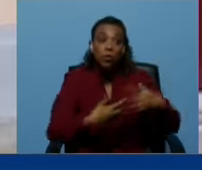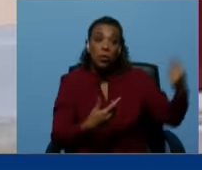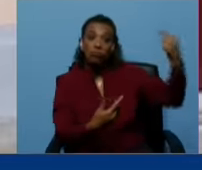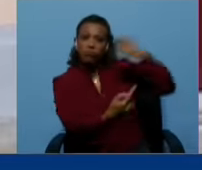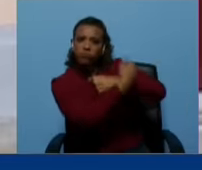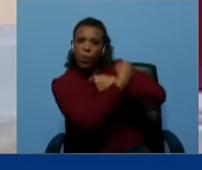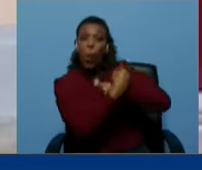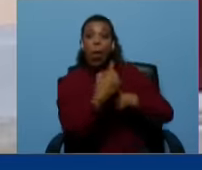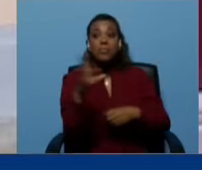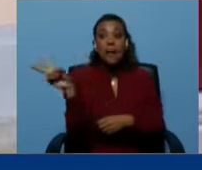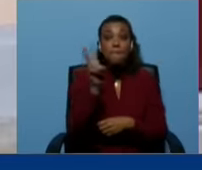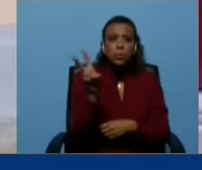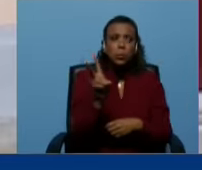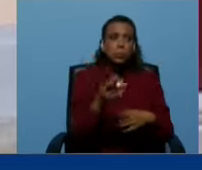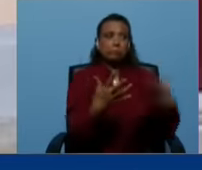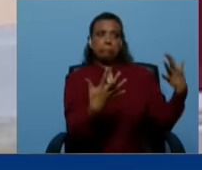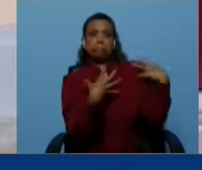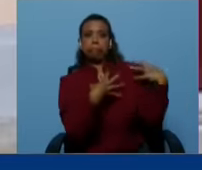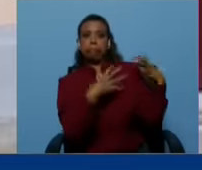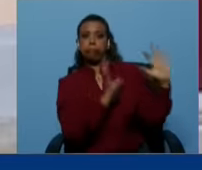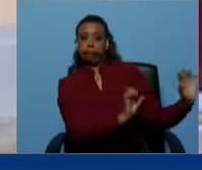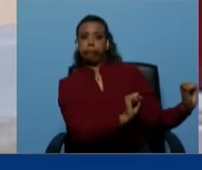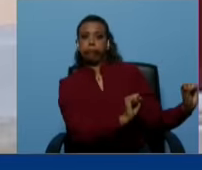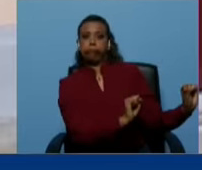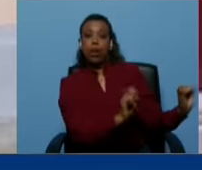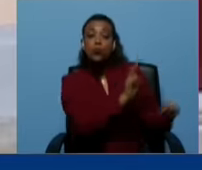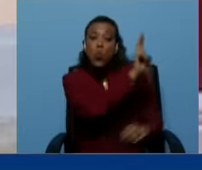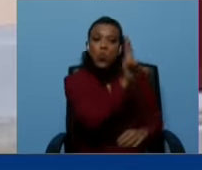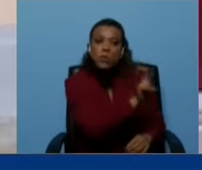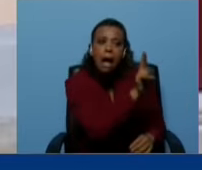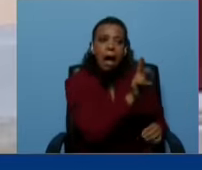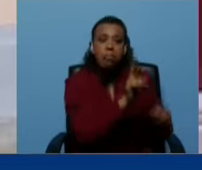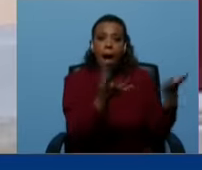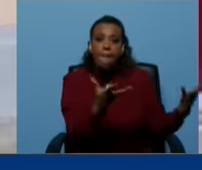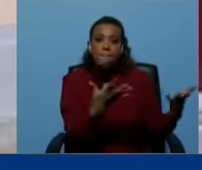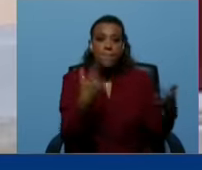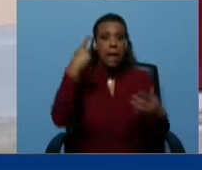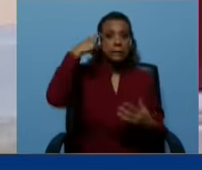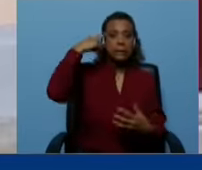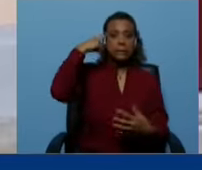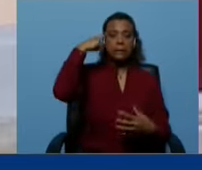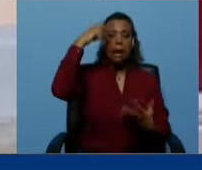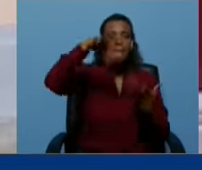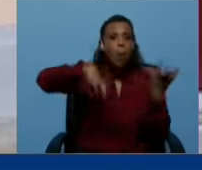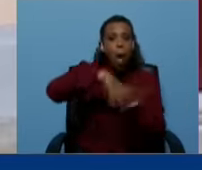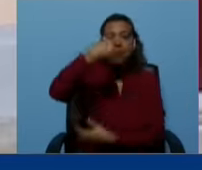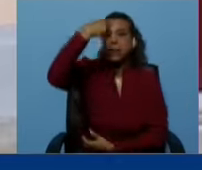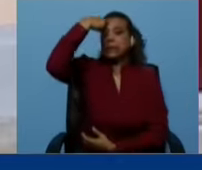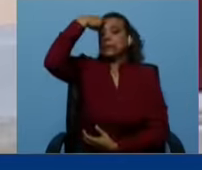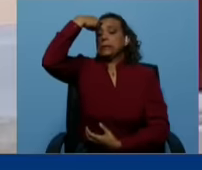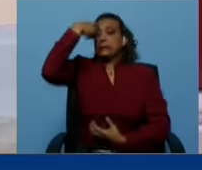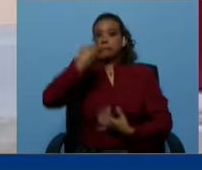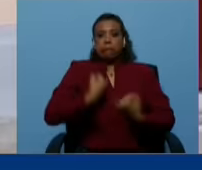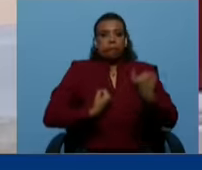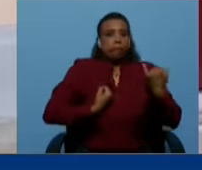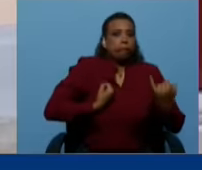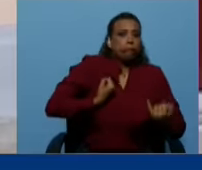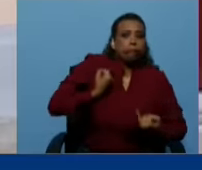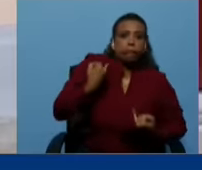del imperialismo tecnológico. Lo han utilizado para la guerra psicológica contra el